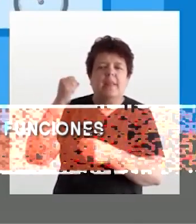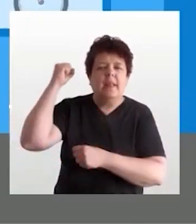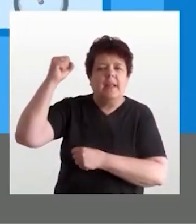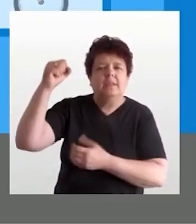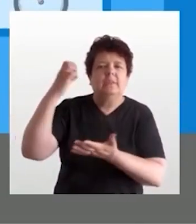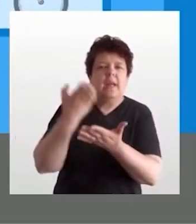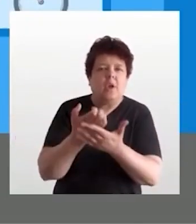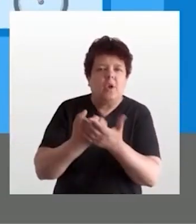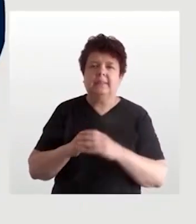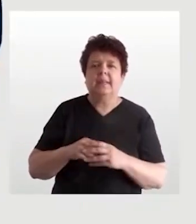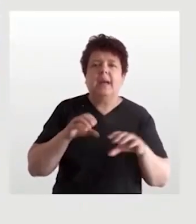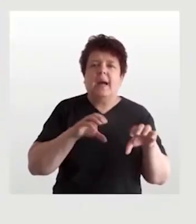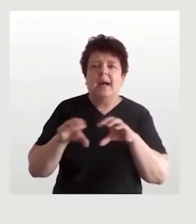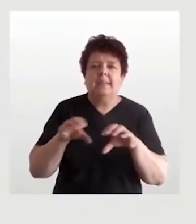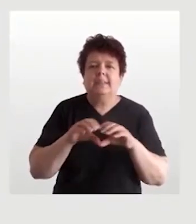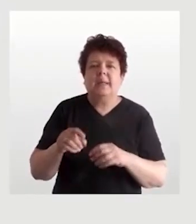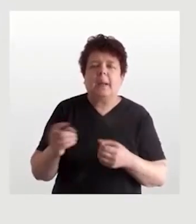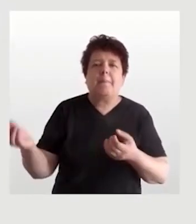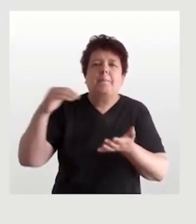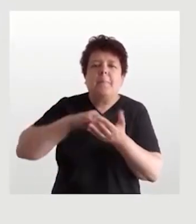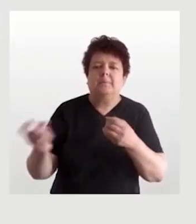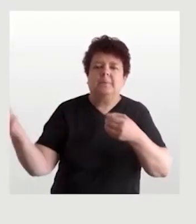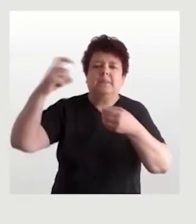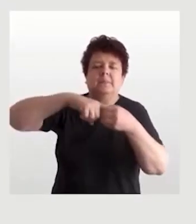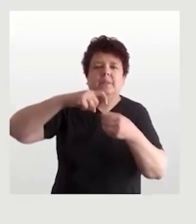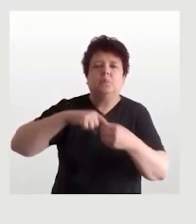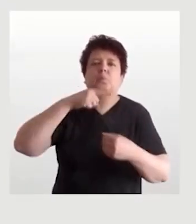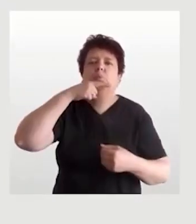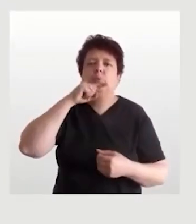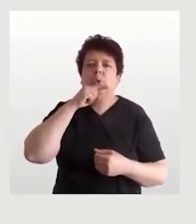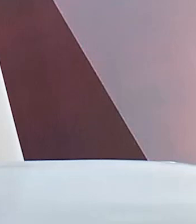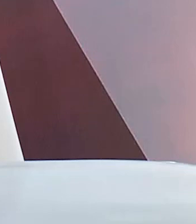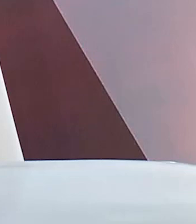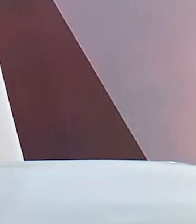Ley Orgánica del Poder Ejecutivo, pese a lo cual fue aprobado.